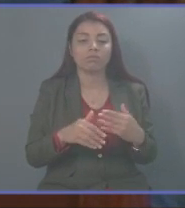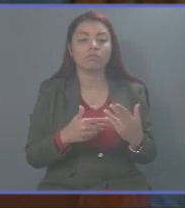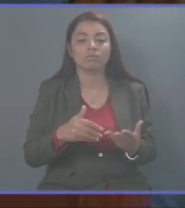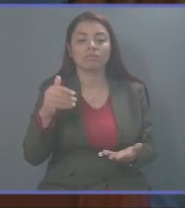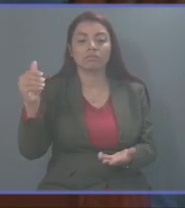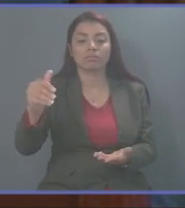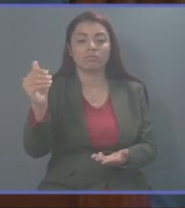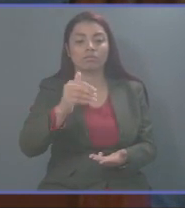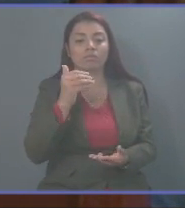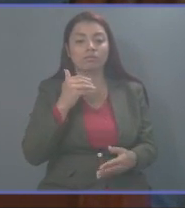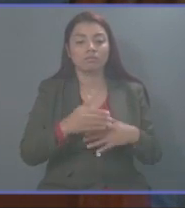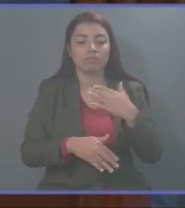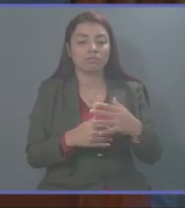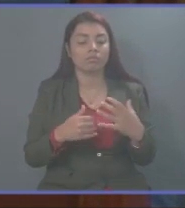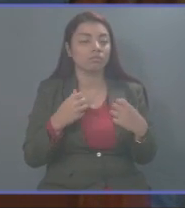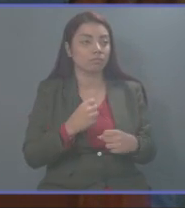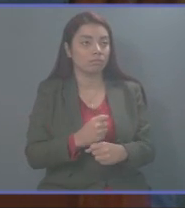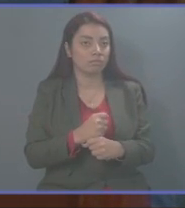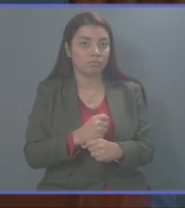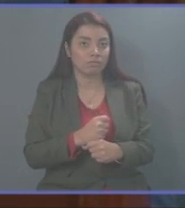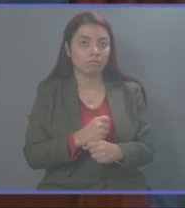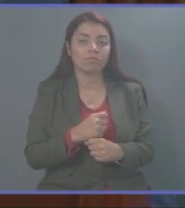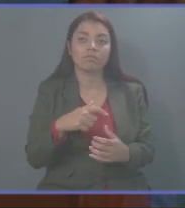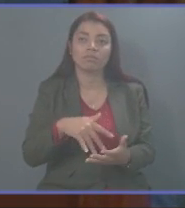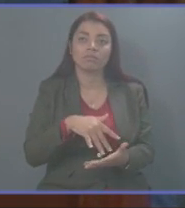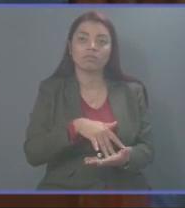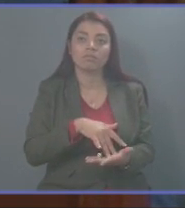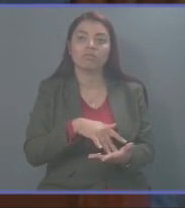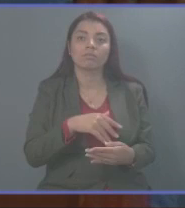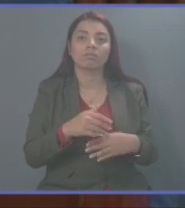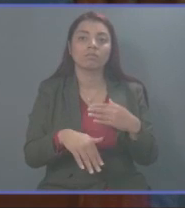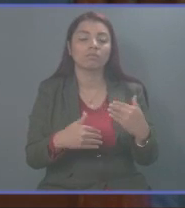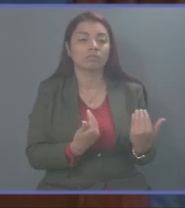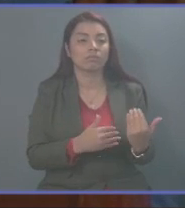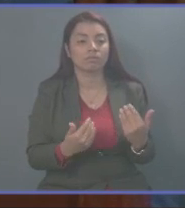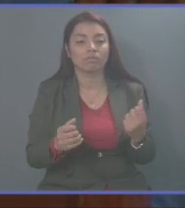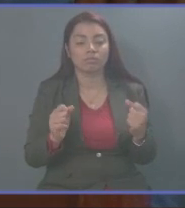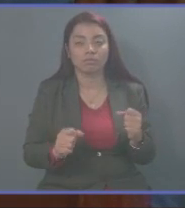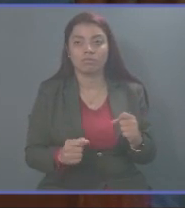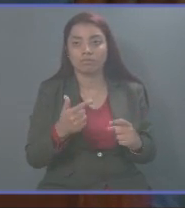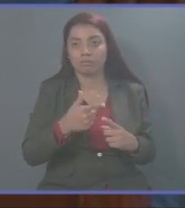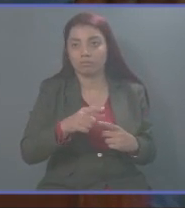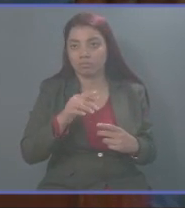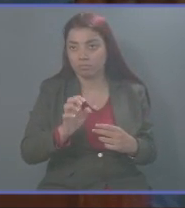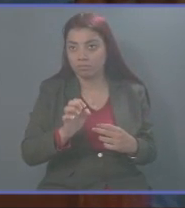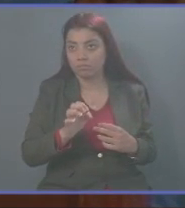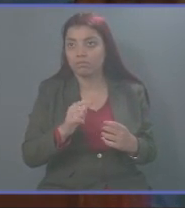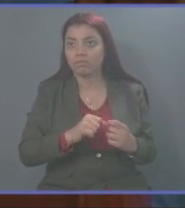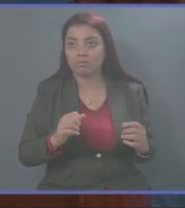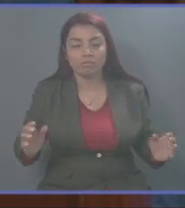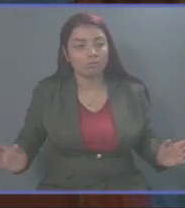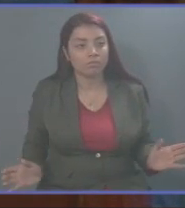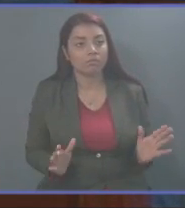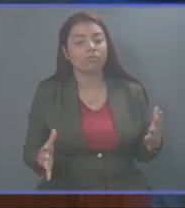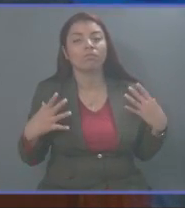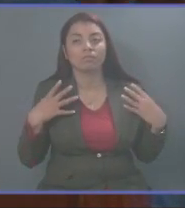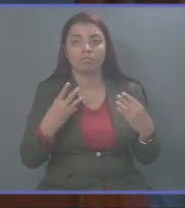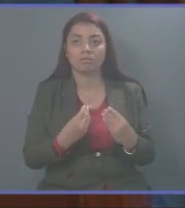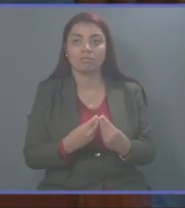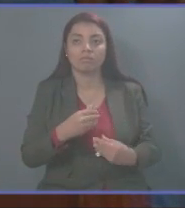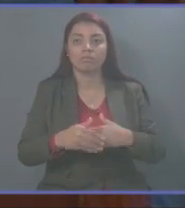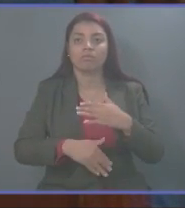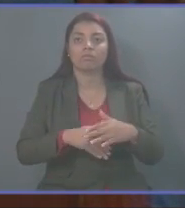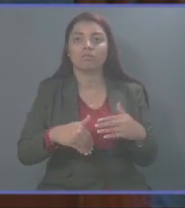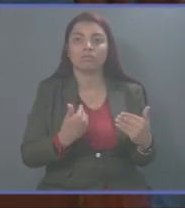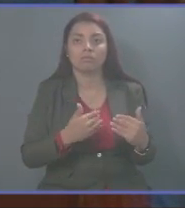educar, concientizar y organizar a la población en la gestión integral de residuos y reciclaje. Literal E, impulsar soluciones que integren